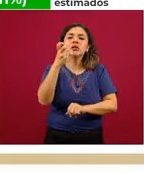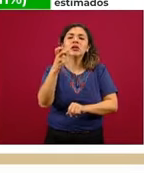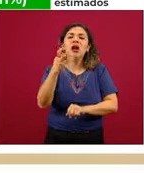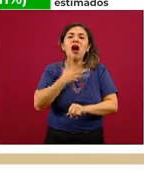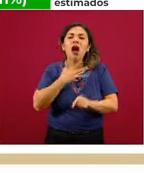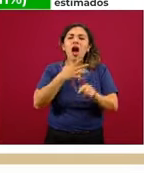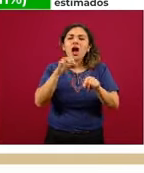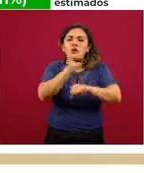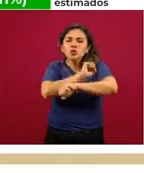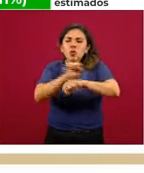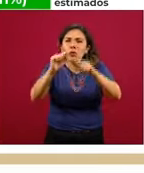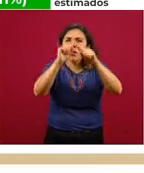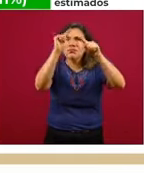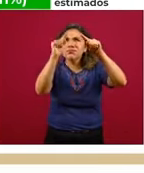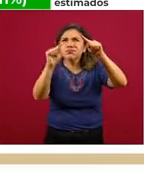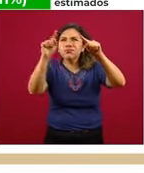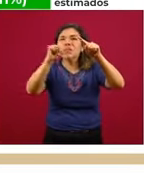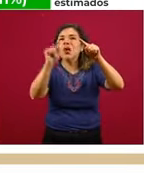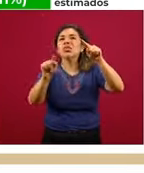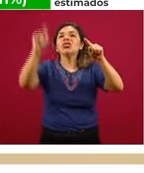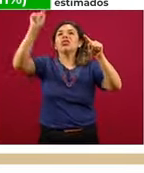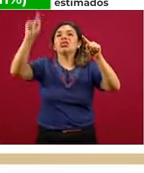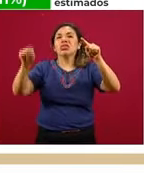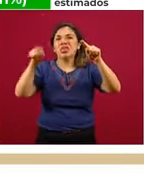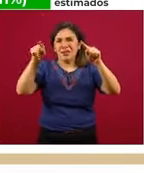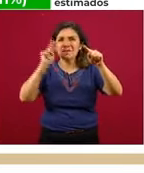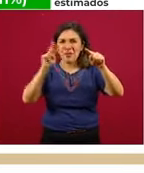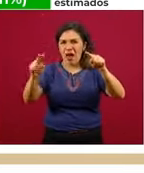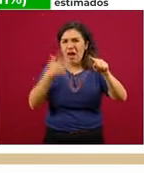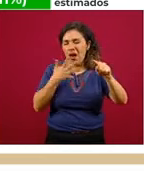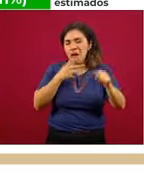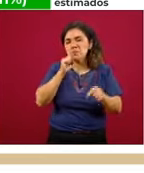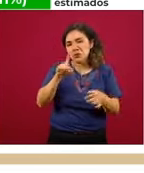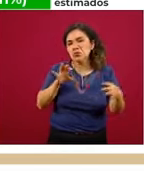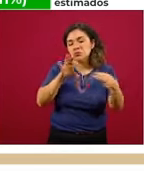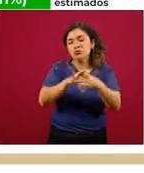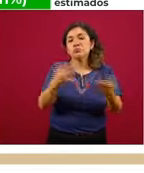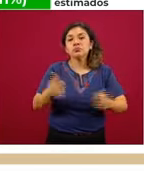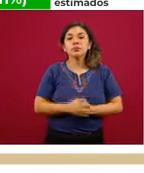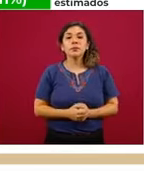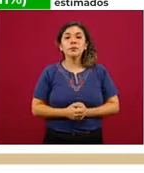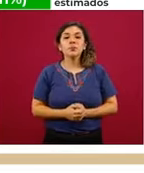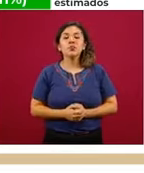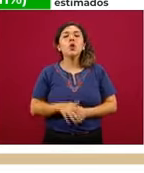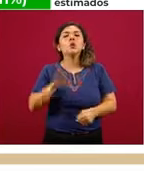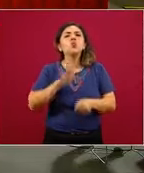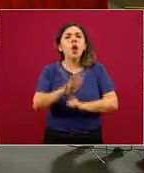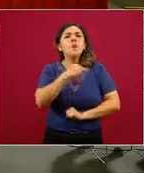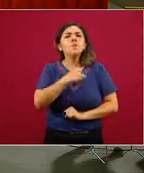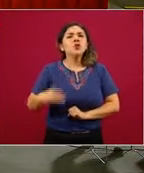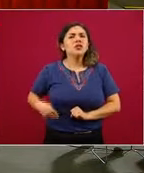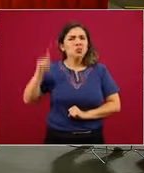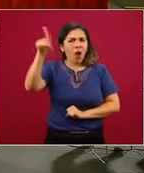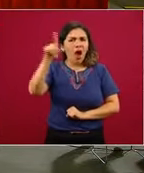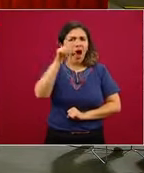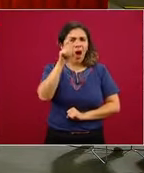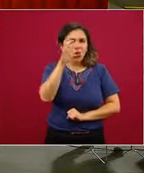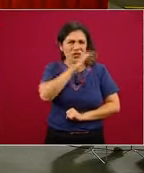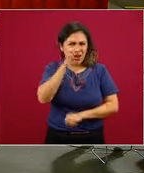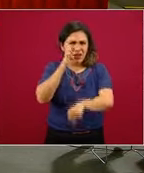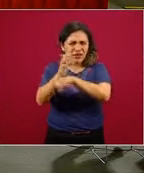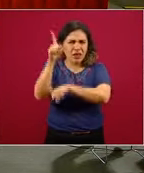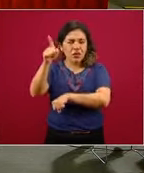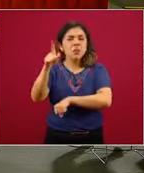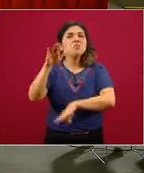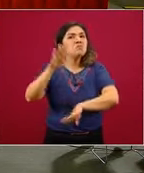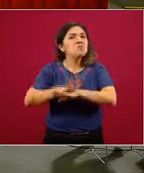ligera meseta con un ascenso al final que estamos notando. Pero veamos entonces cuáles son los municipios de Aguascalientes que contribuyen